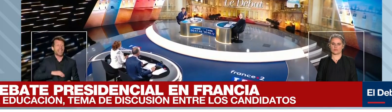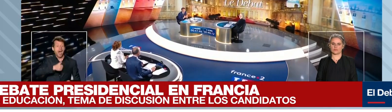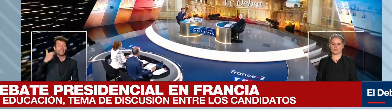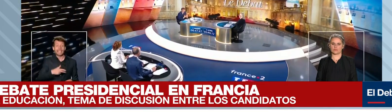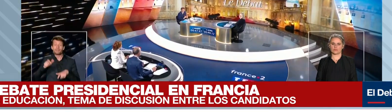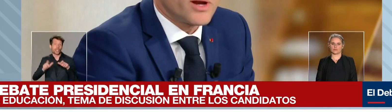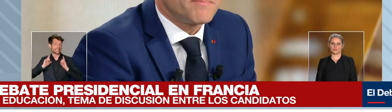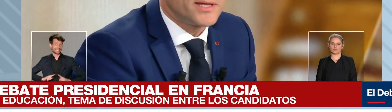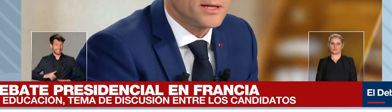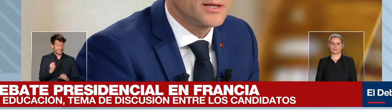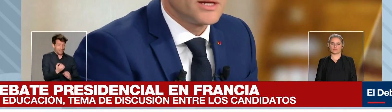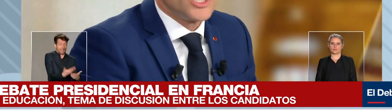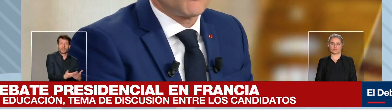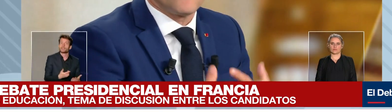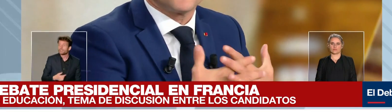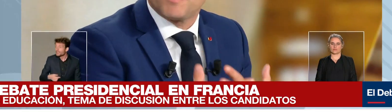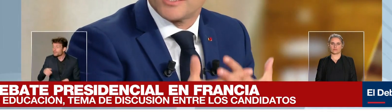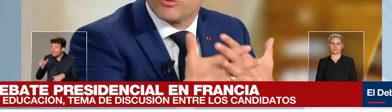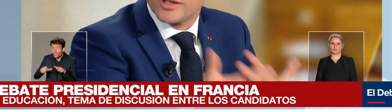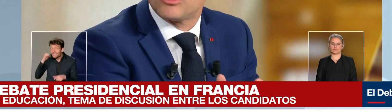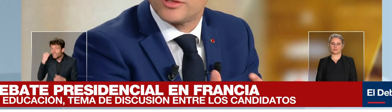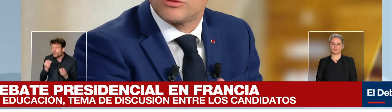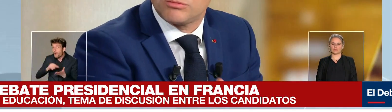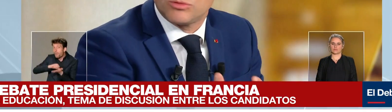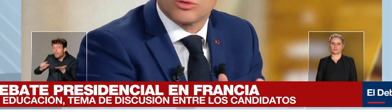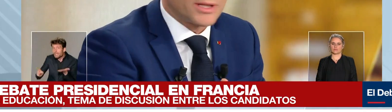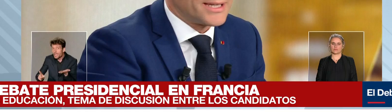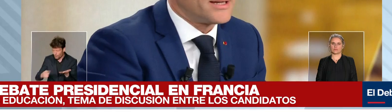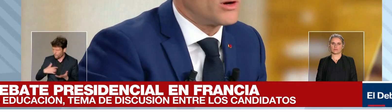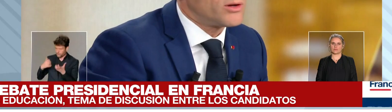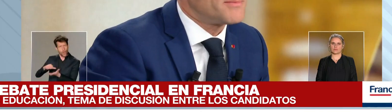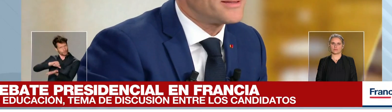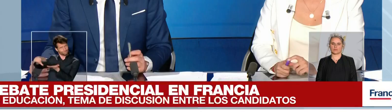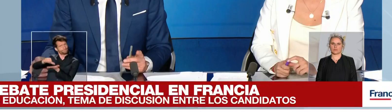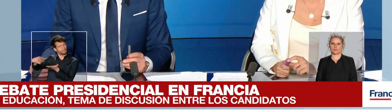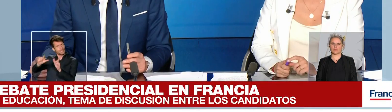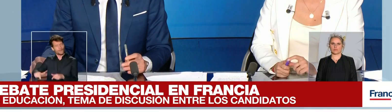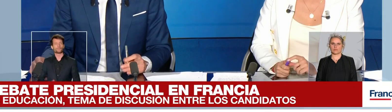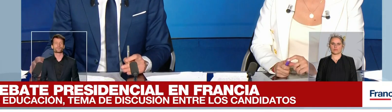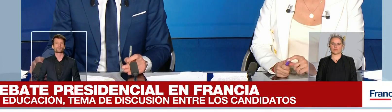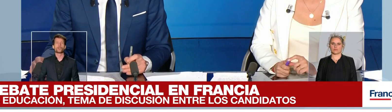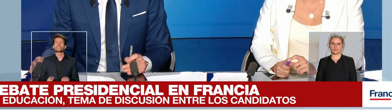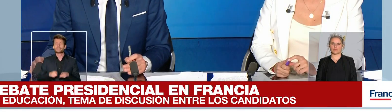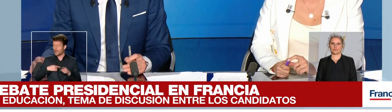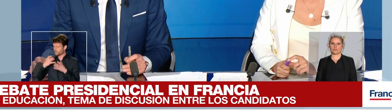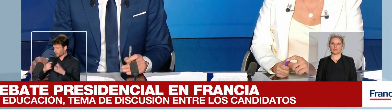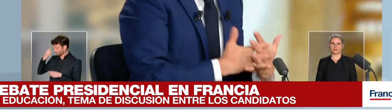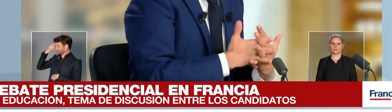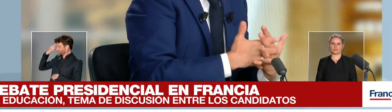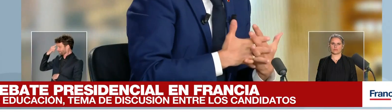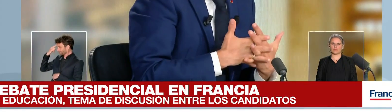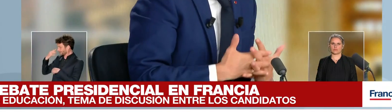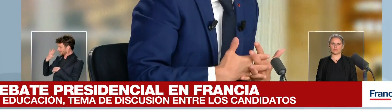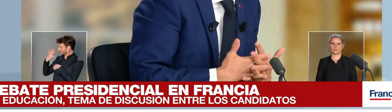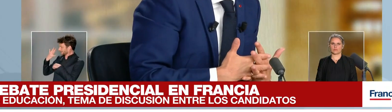las que están en el liceo. Quiero poder pagarles, quiero inspirarme del éxito de este quinquenio en términos del